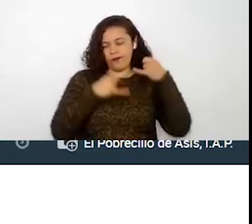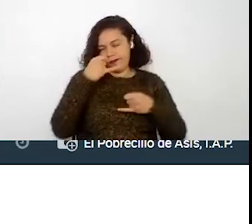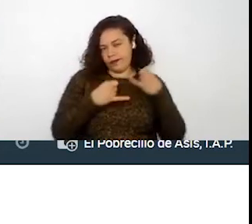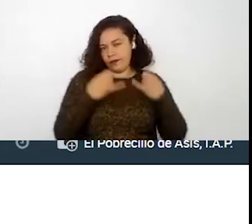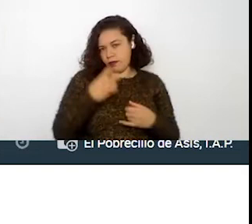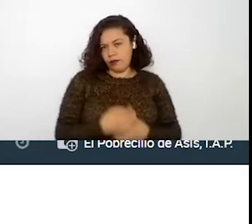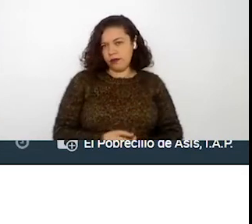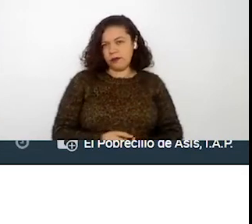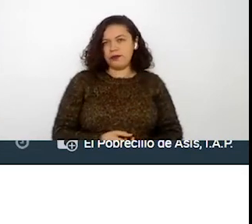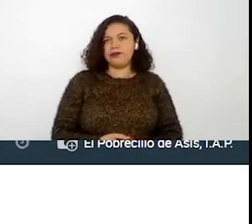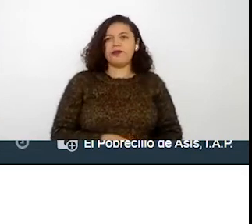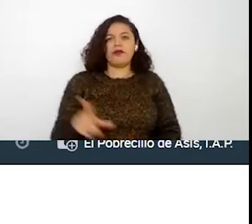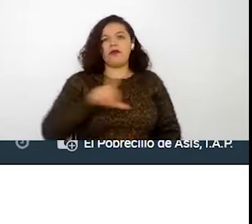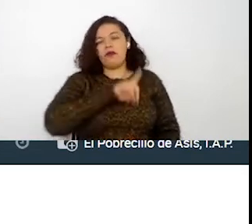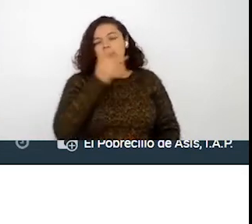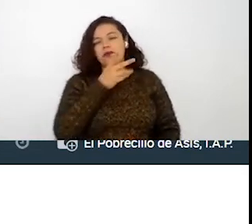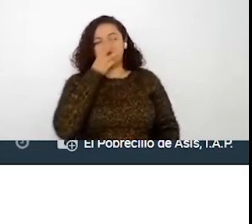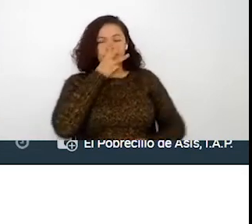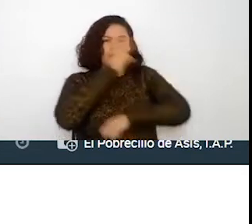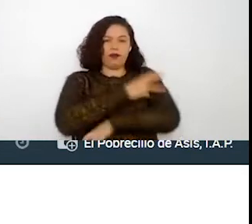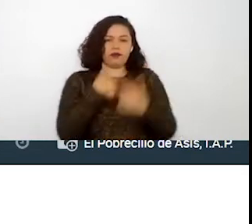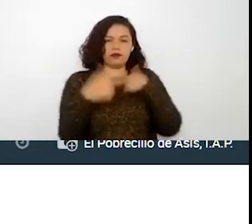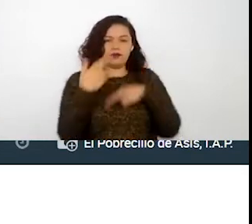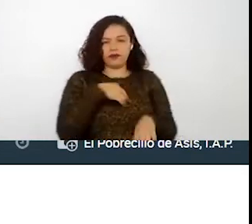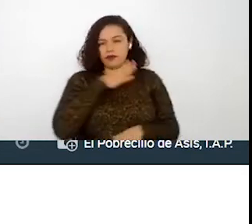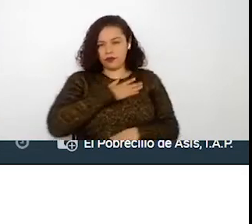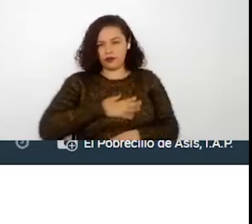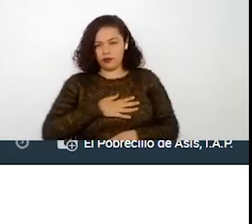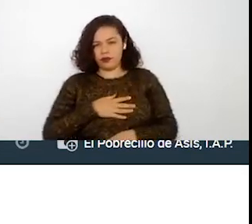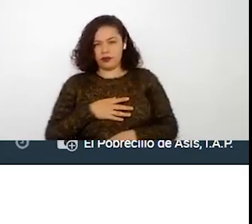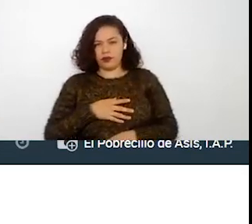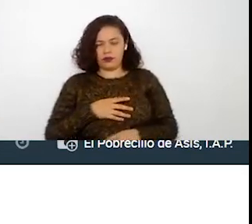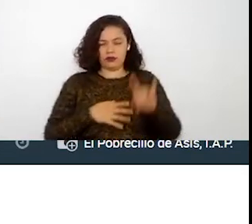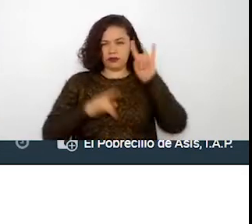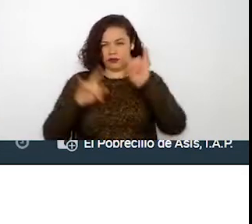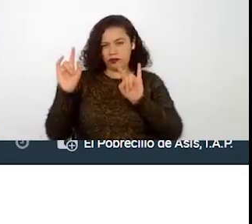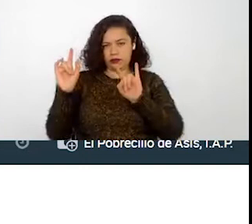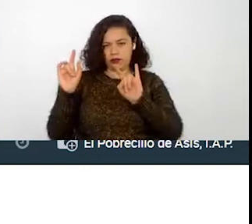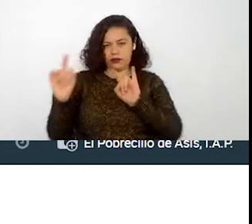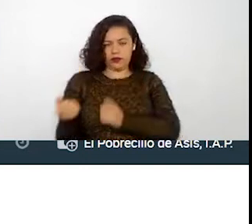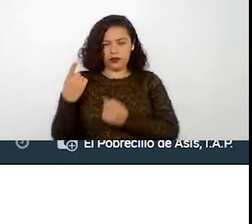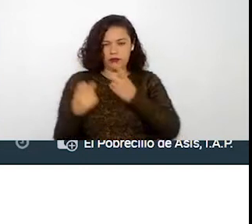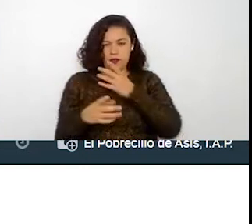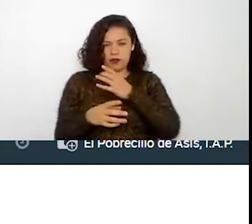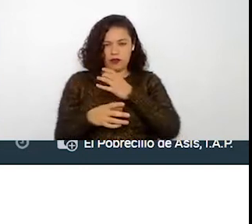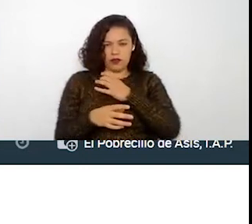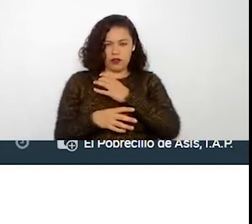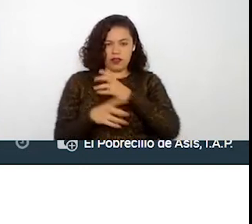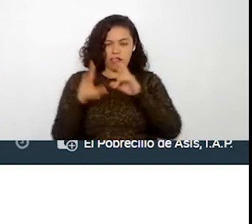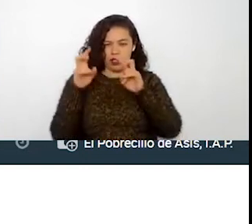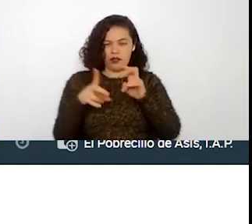regresamos a nuestro Word nuestra justificación señala algunos aspectos de relevancia